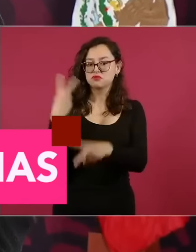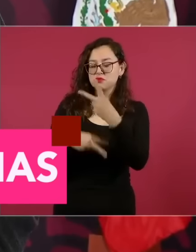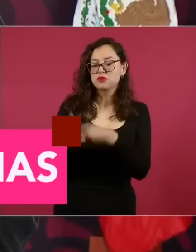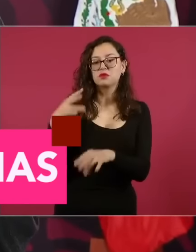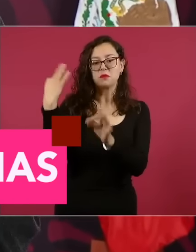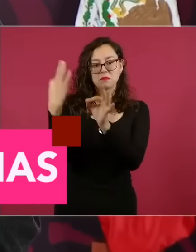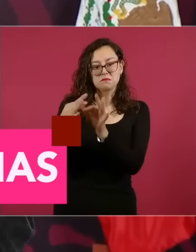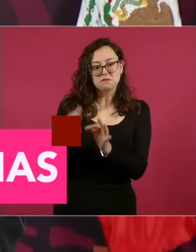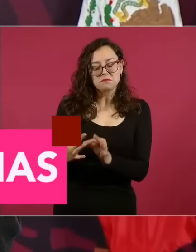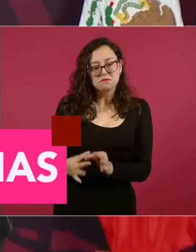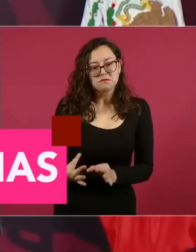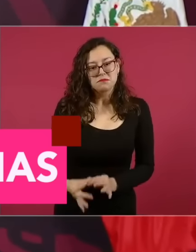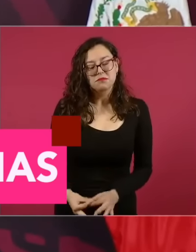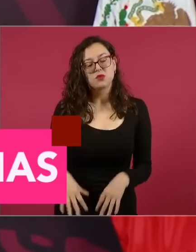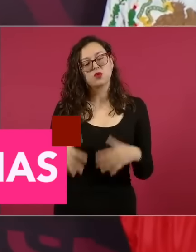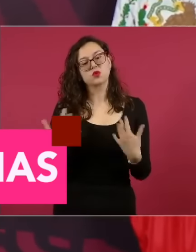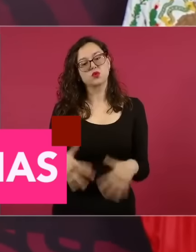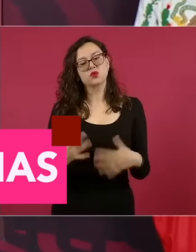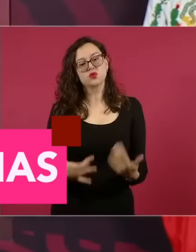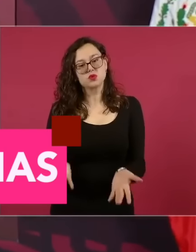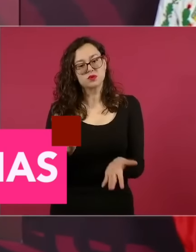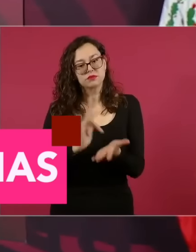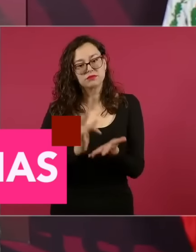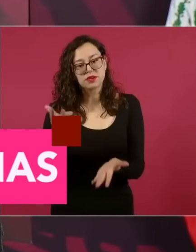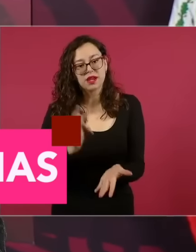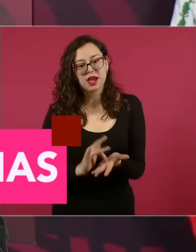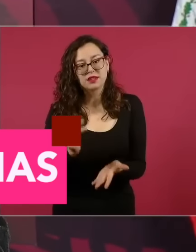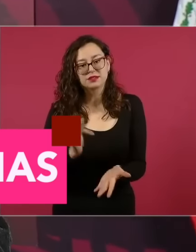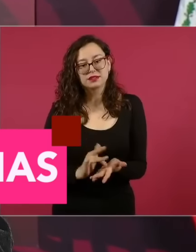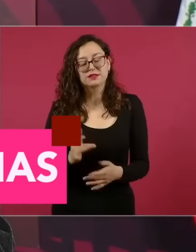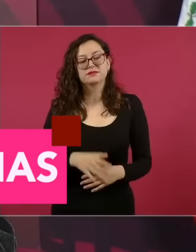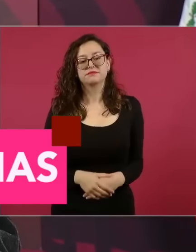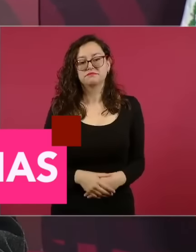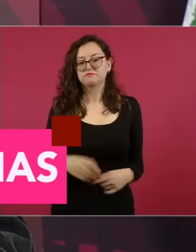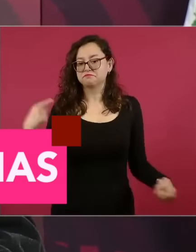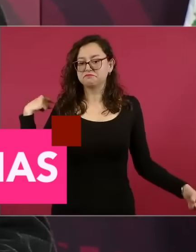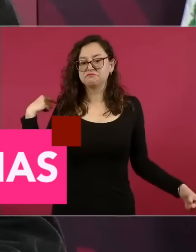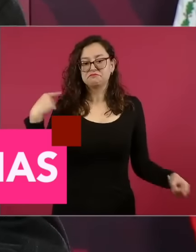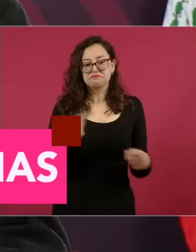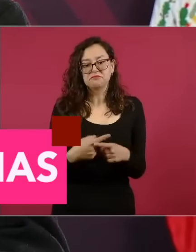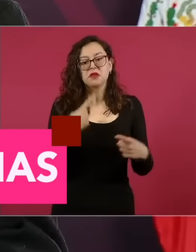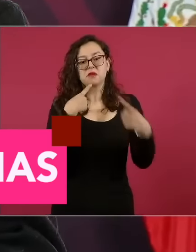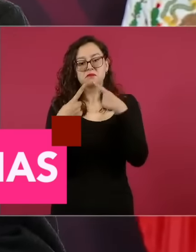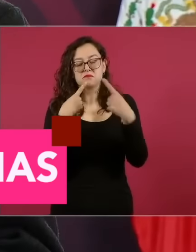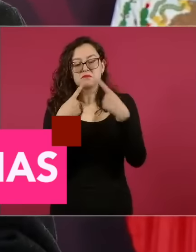Este diálogo circular que hoy concluye.